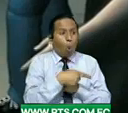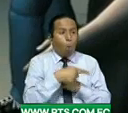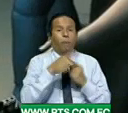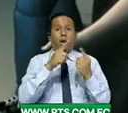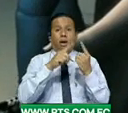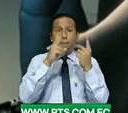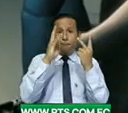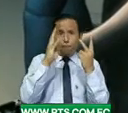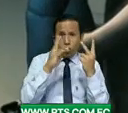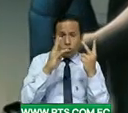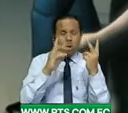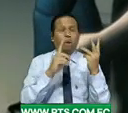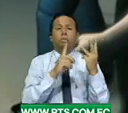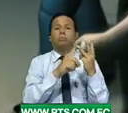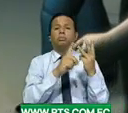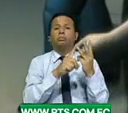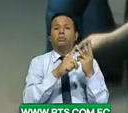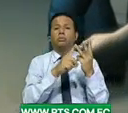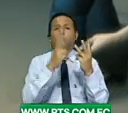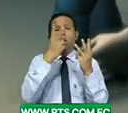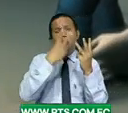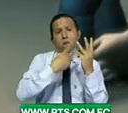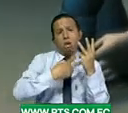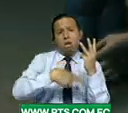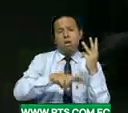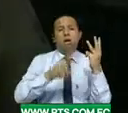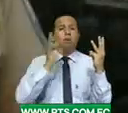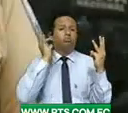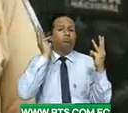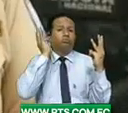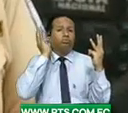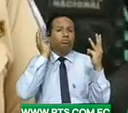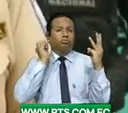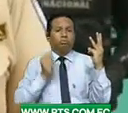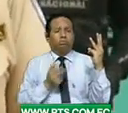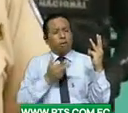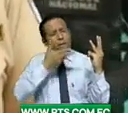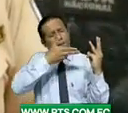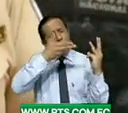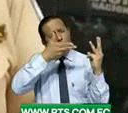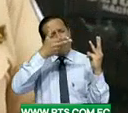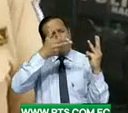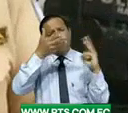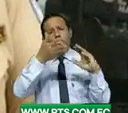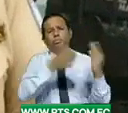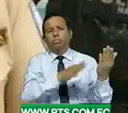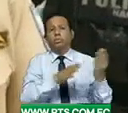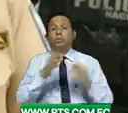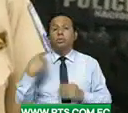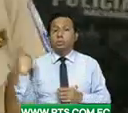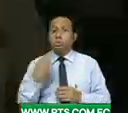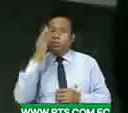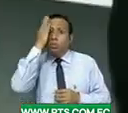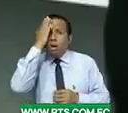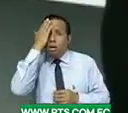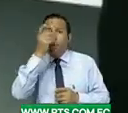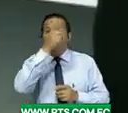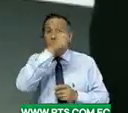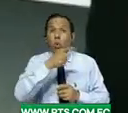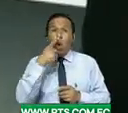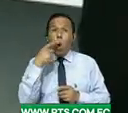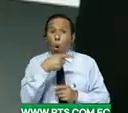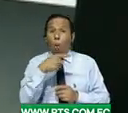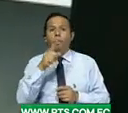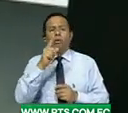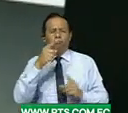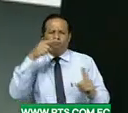a una de sus hijas. Entendemos que el principal objetivo era el ciudadano, pero sin embargo, en su afán de no dejar testigos, en